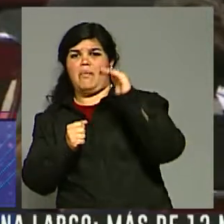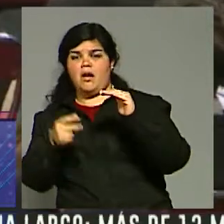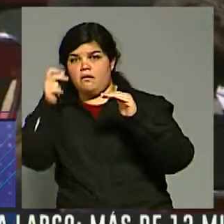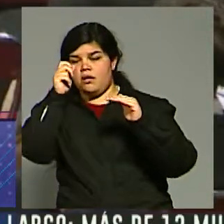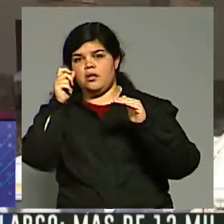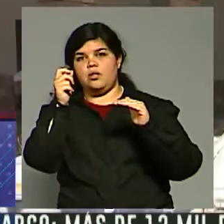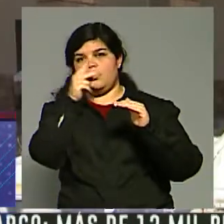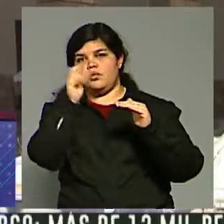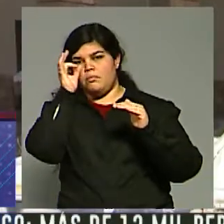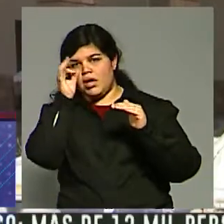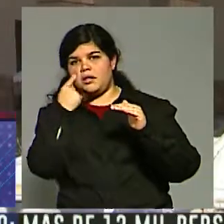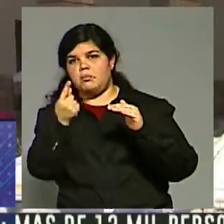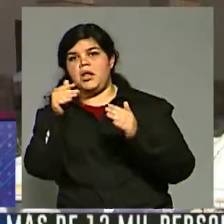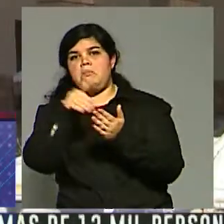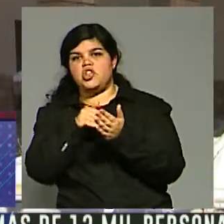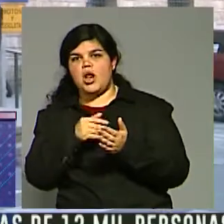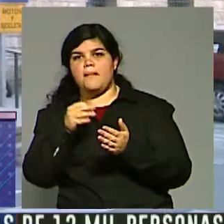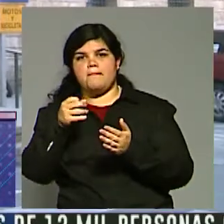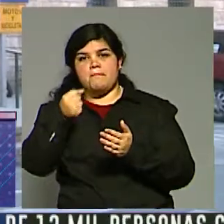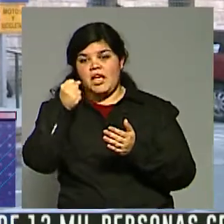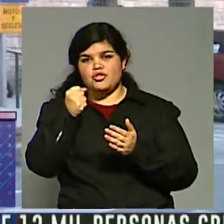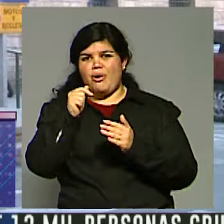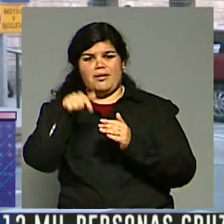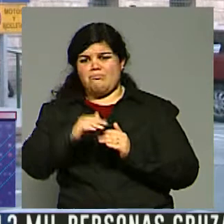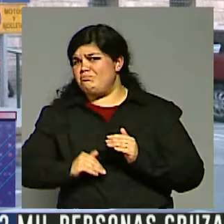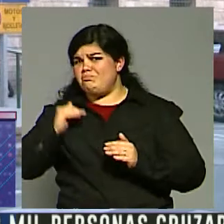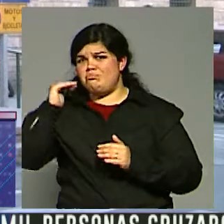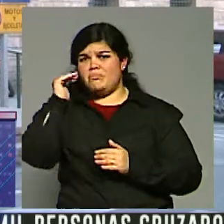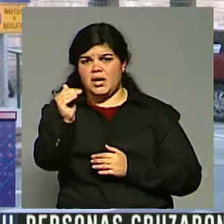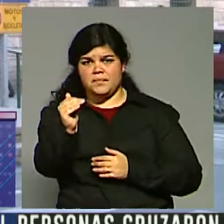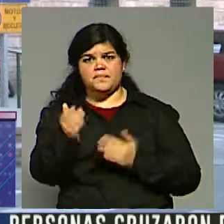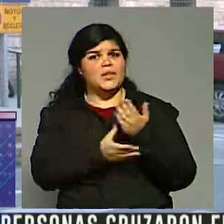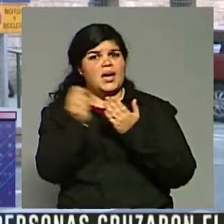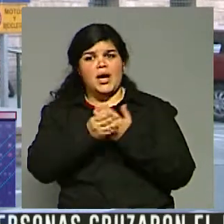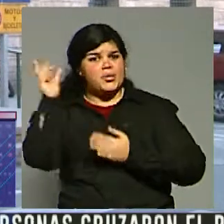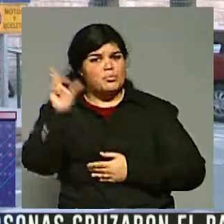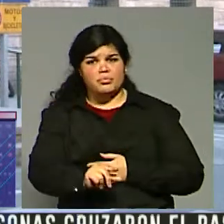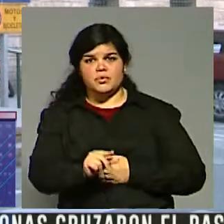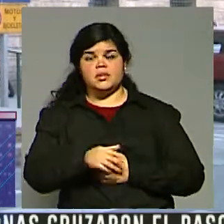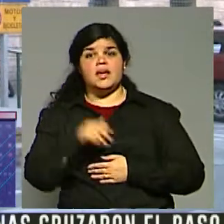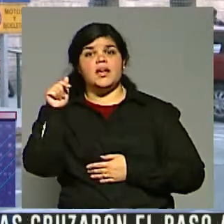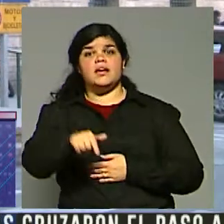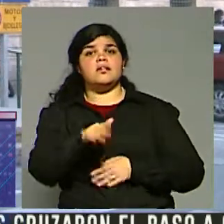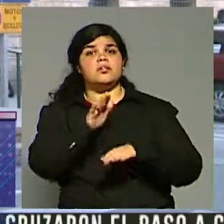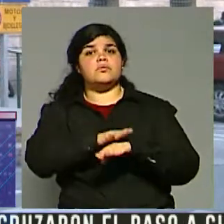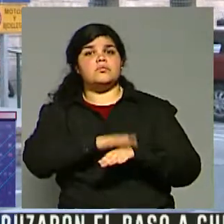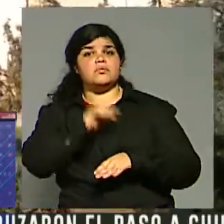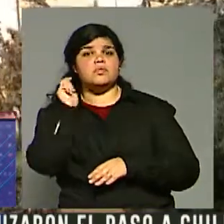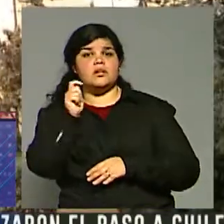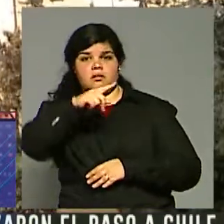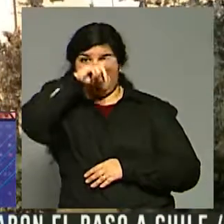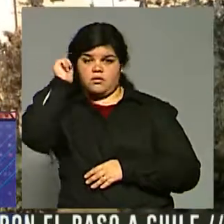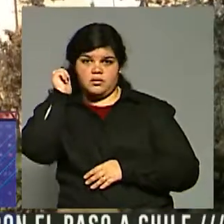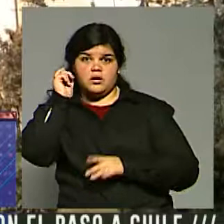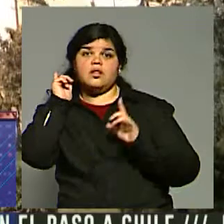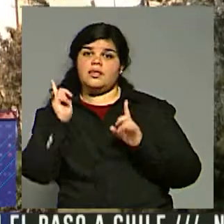consultoras y el propio gobierno estimaban hasta ahora. Dujovne señaló que este recorte lo debe asumir la Nación, pero es